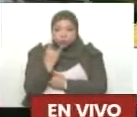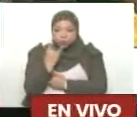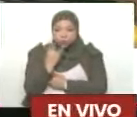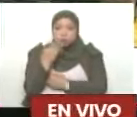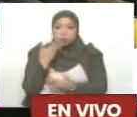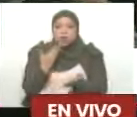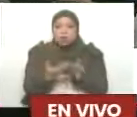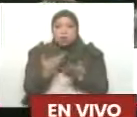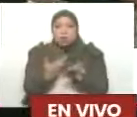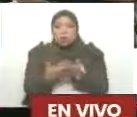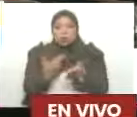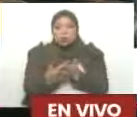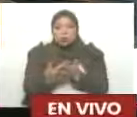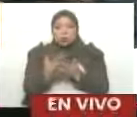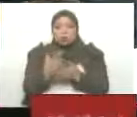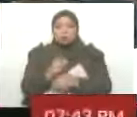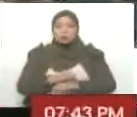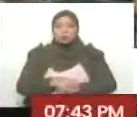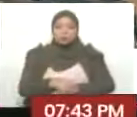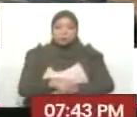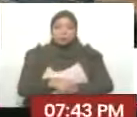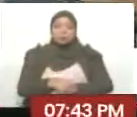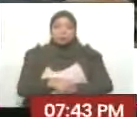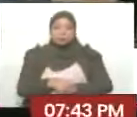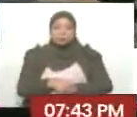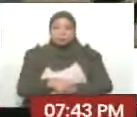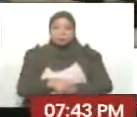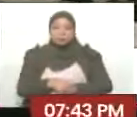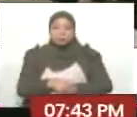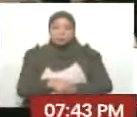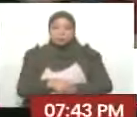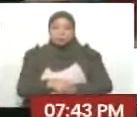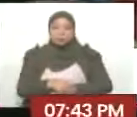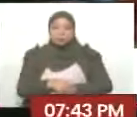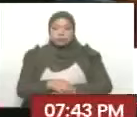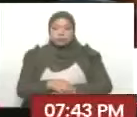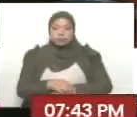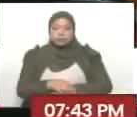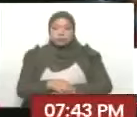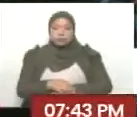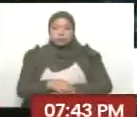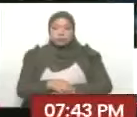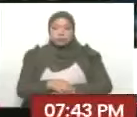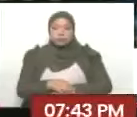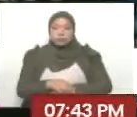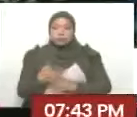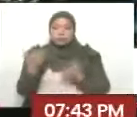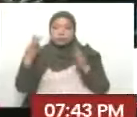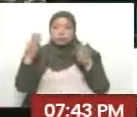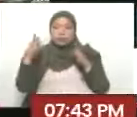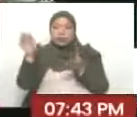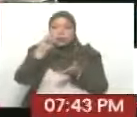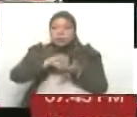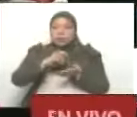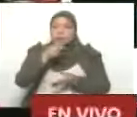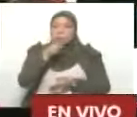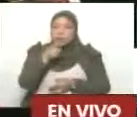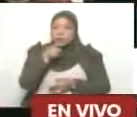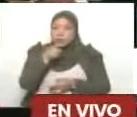pues. Eso va a referéndum. Repregunta.